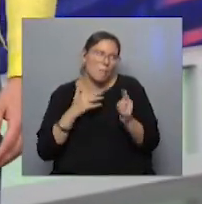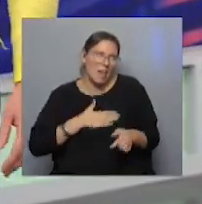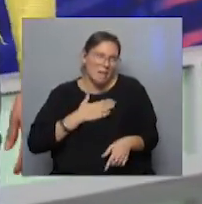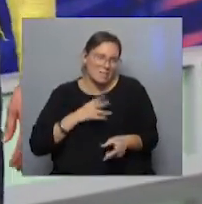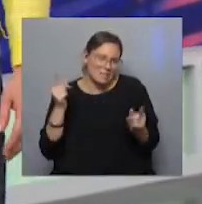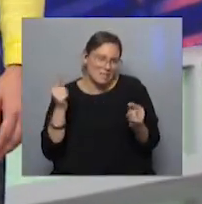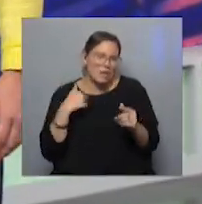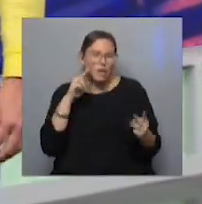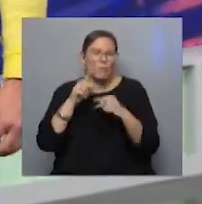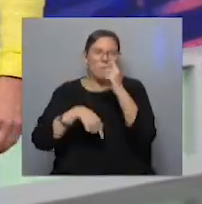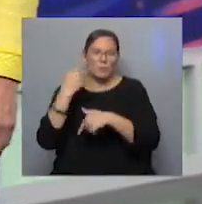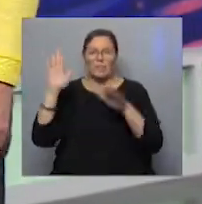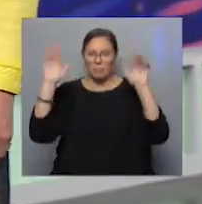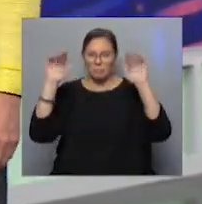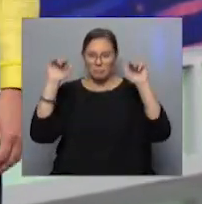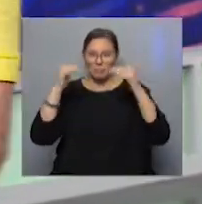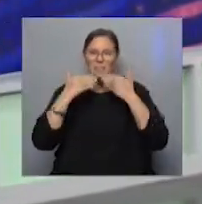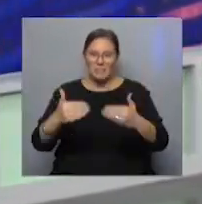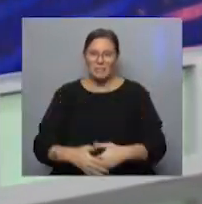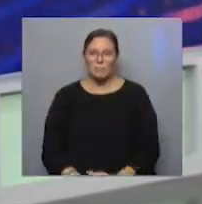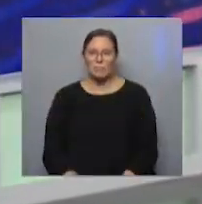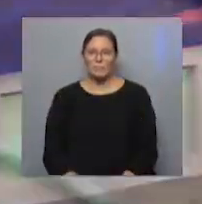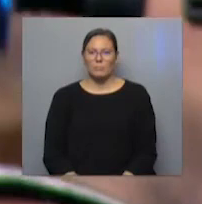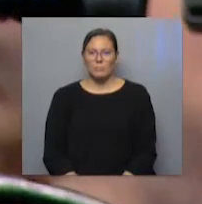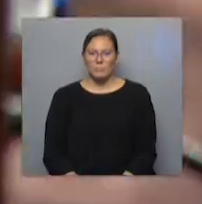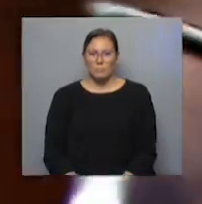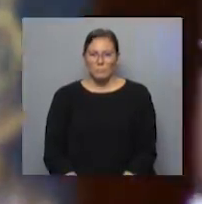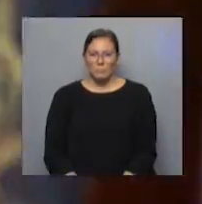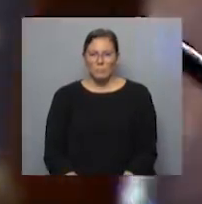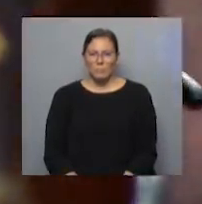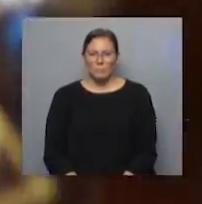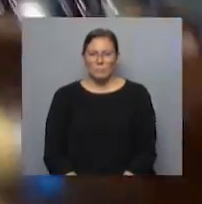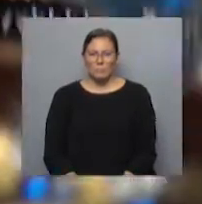que hasta mañana. Muchas gracias. Nos vemos. Chau. Adelante.